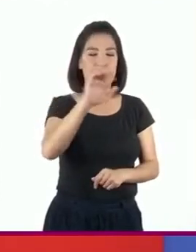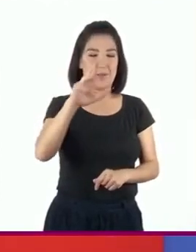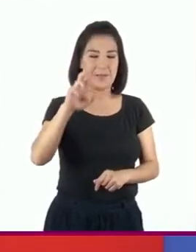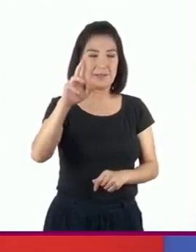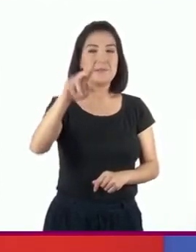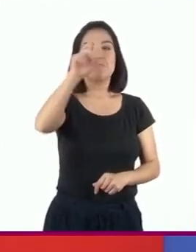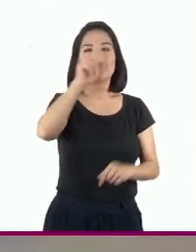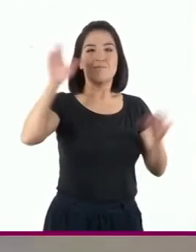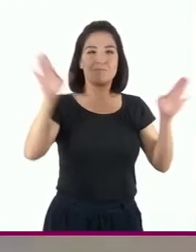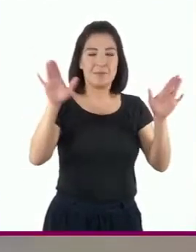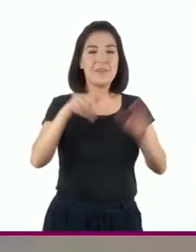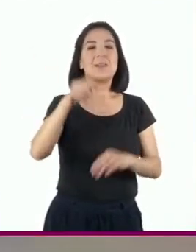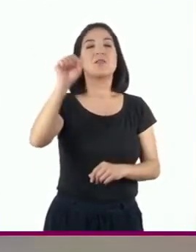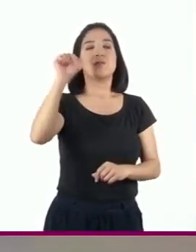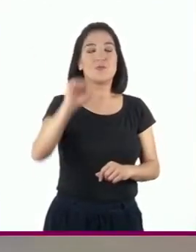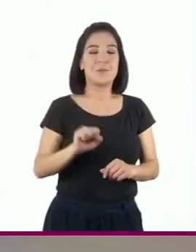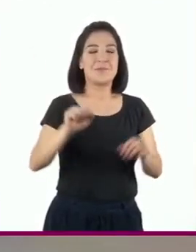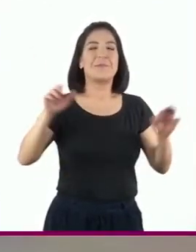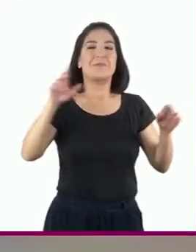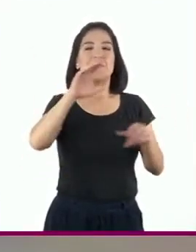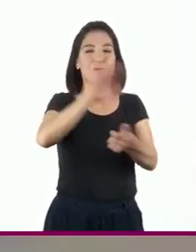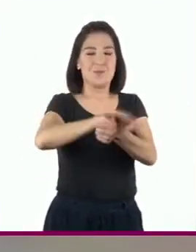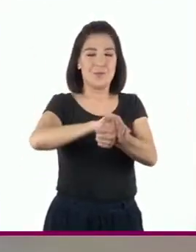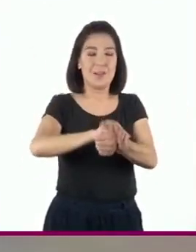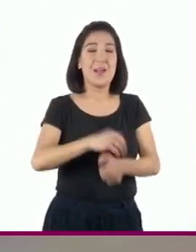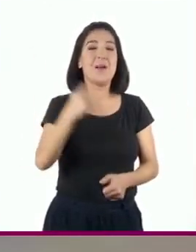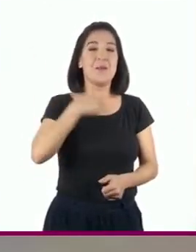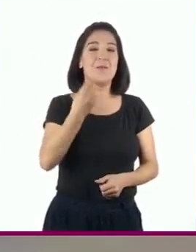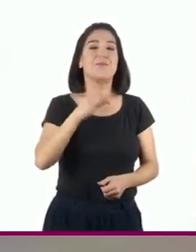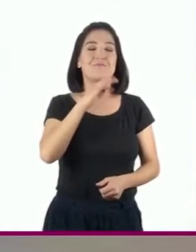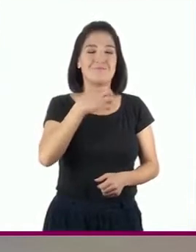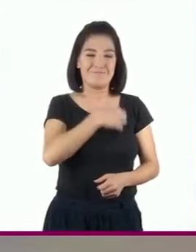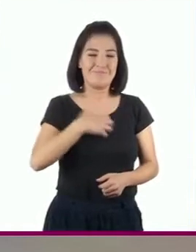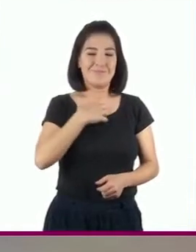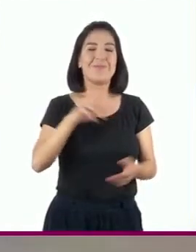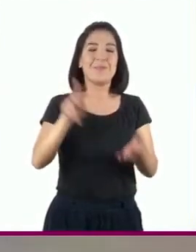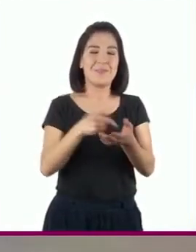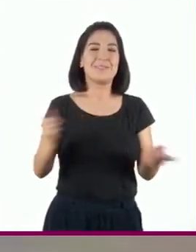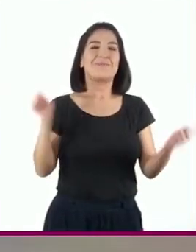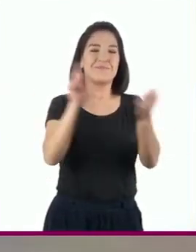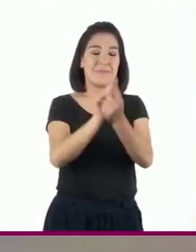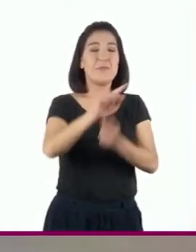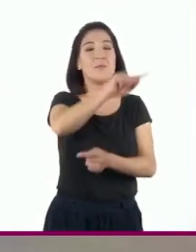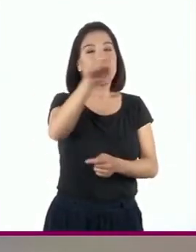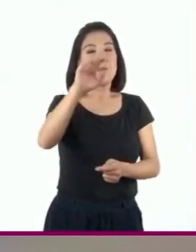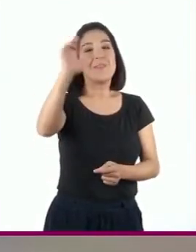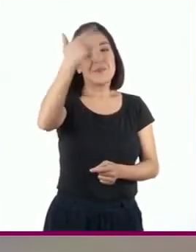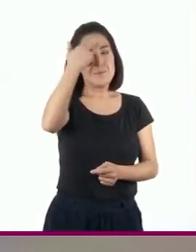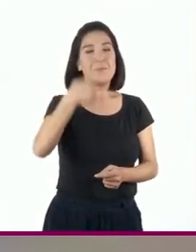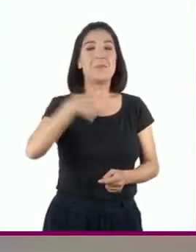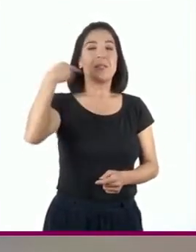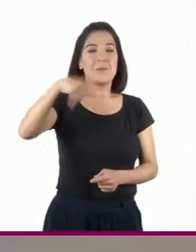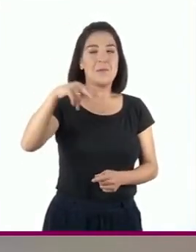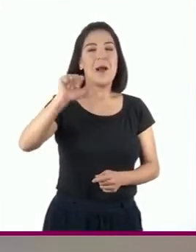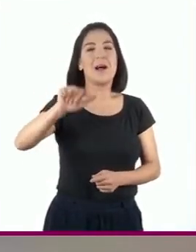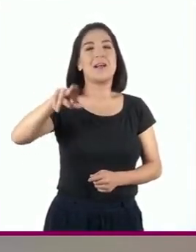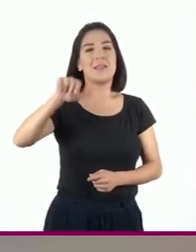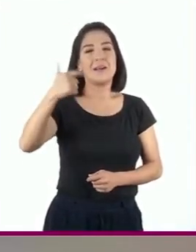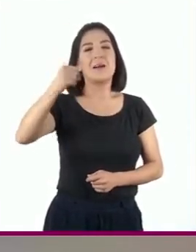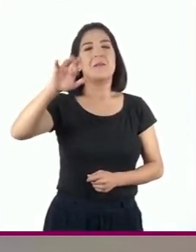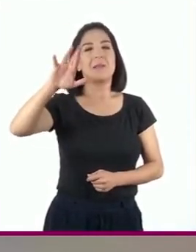Tortugas. Estoy muy contenta de poder estar nuevamente con ustedes. Recuerden que soy la profesora Ana Gabriela